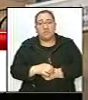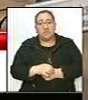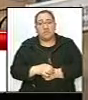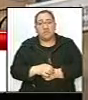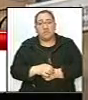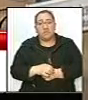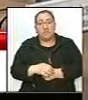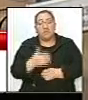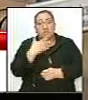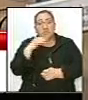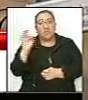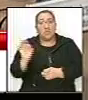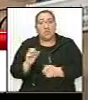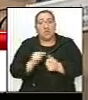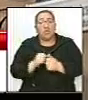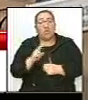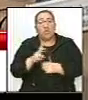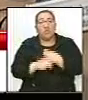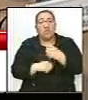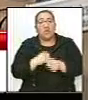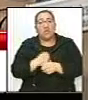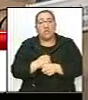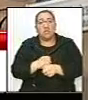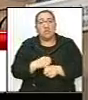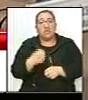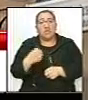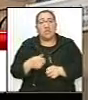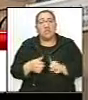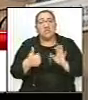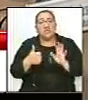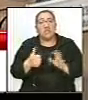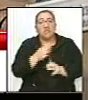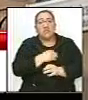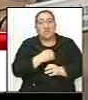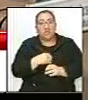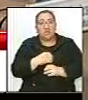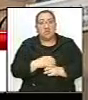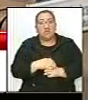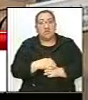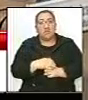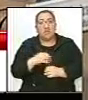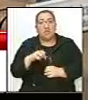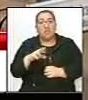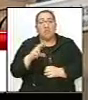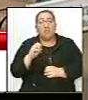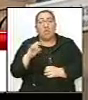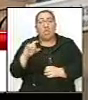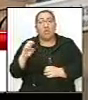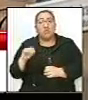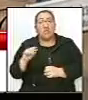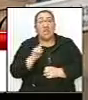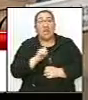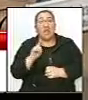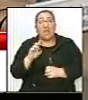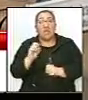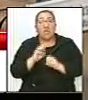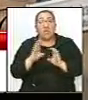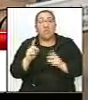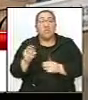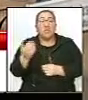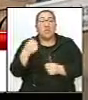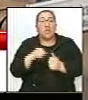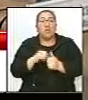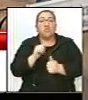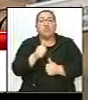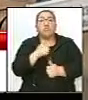mejor indicador es que durante estos 2 años, 6 ministros de la producción, y cada uno viene con su propia